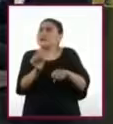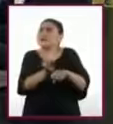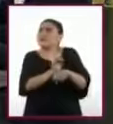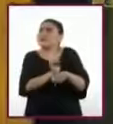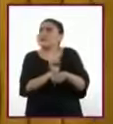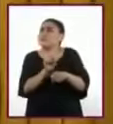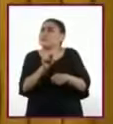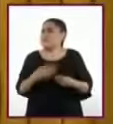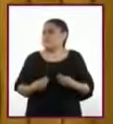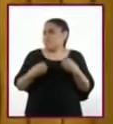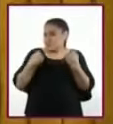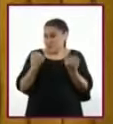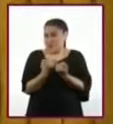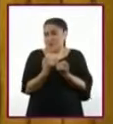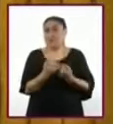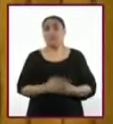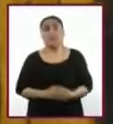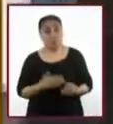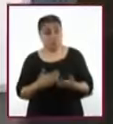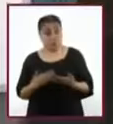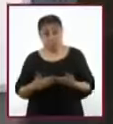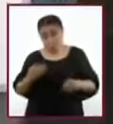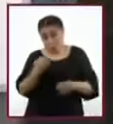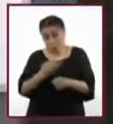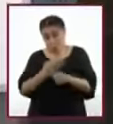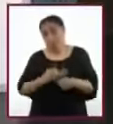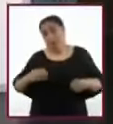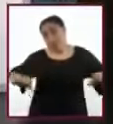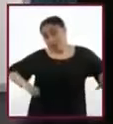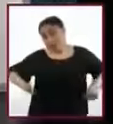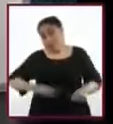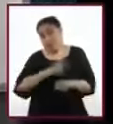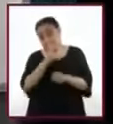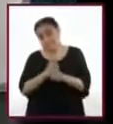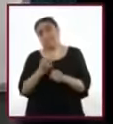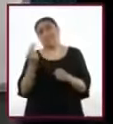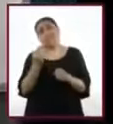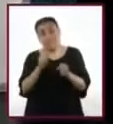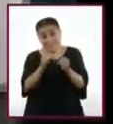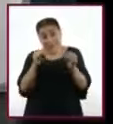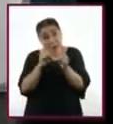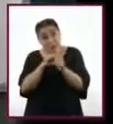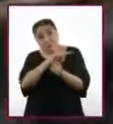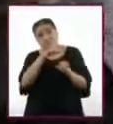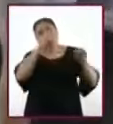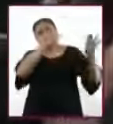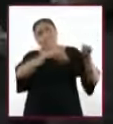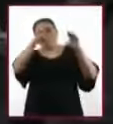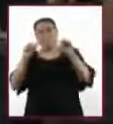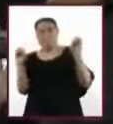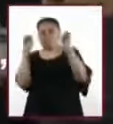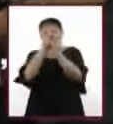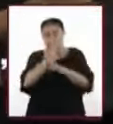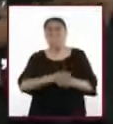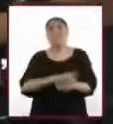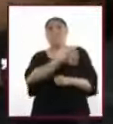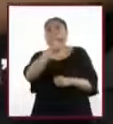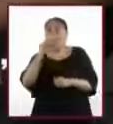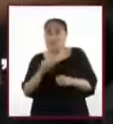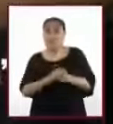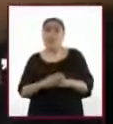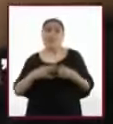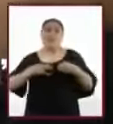por supuesto. Para esta segunda actividad vamos a necesitar oscurecer el aula lo más posible. El siguiente paso es colocar